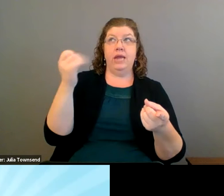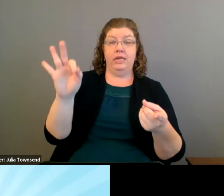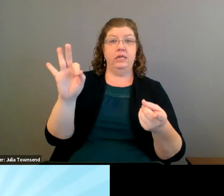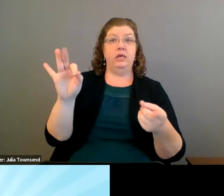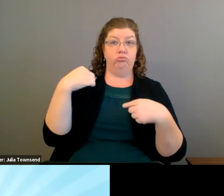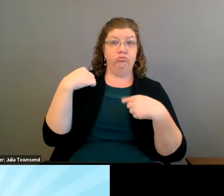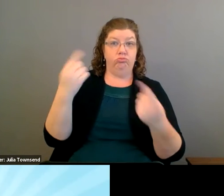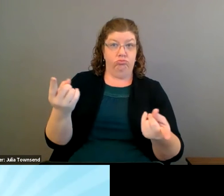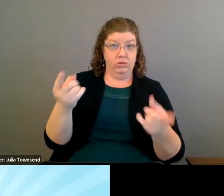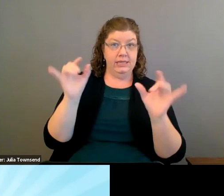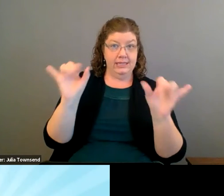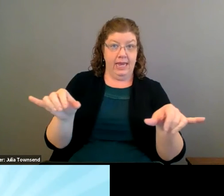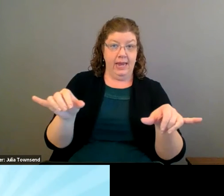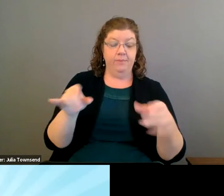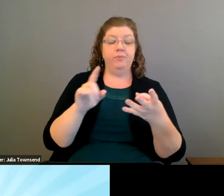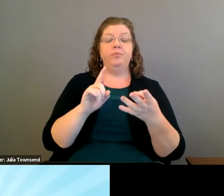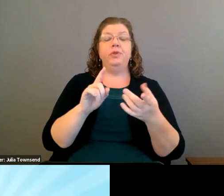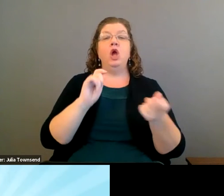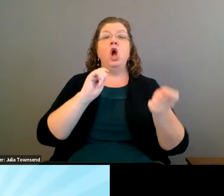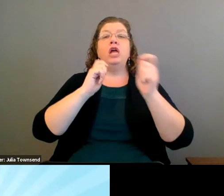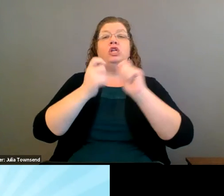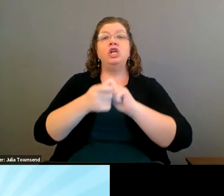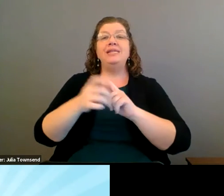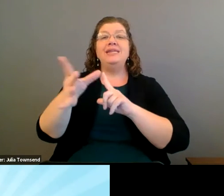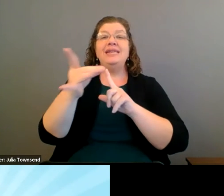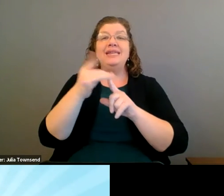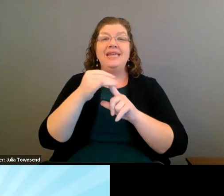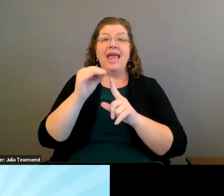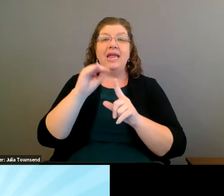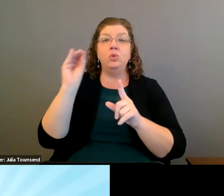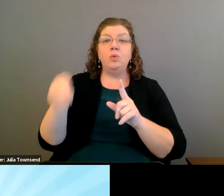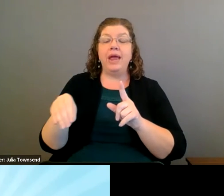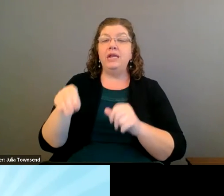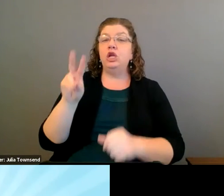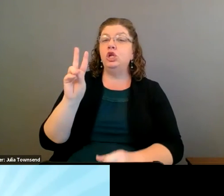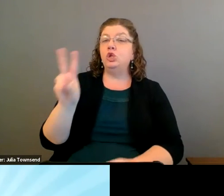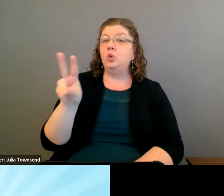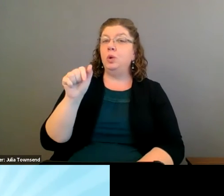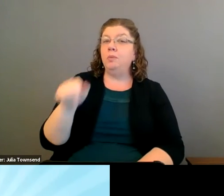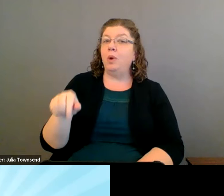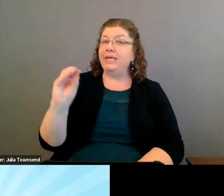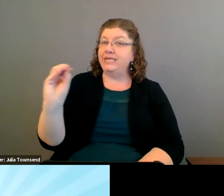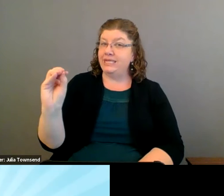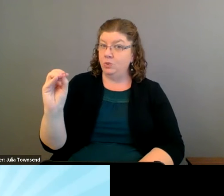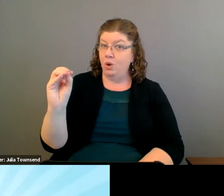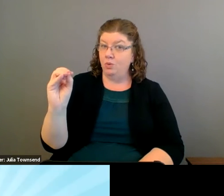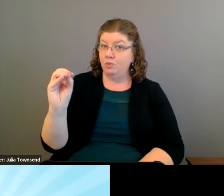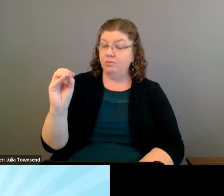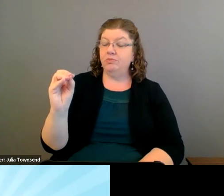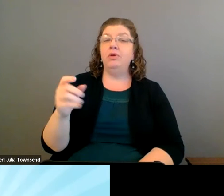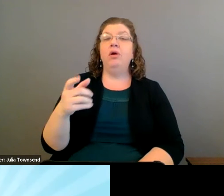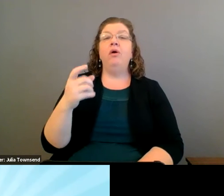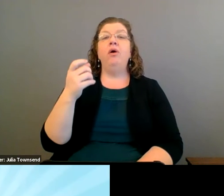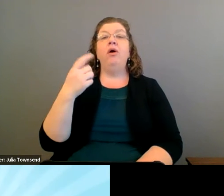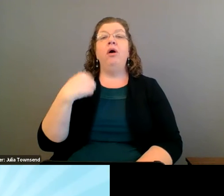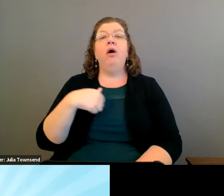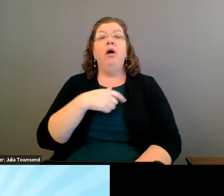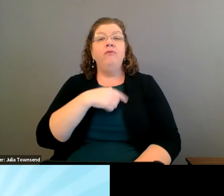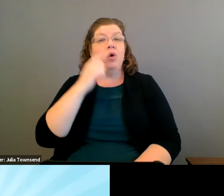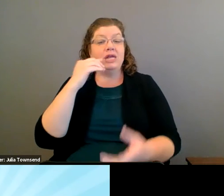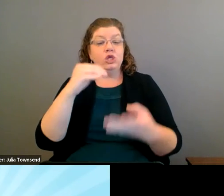hemos estado desde el 19 de abril. Nuestra tasa de positividad ajustada es de